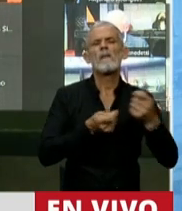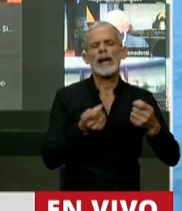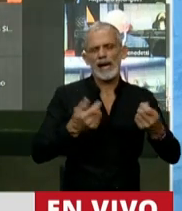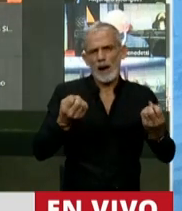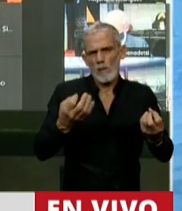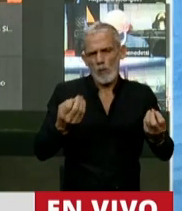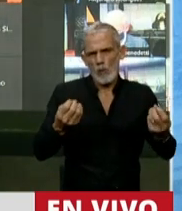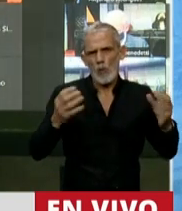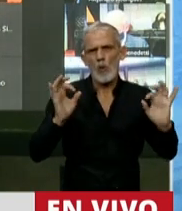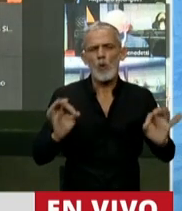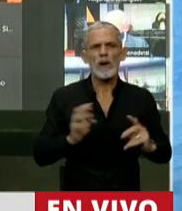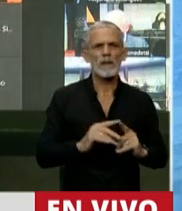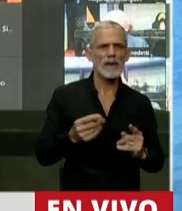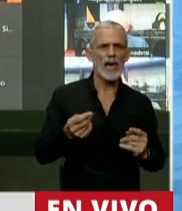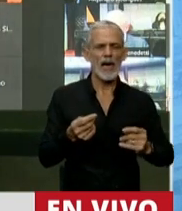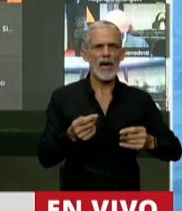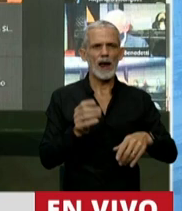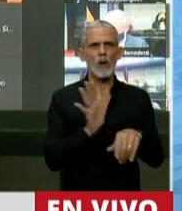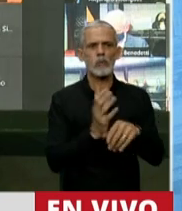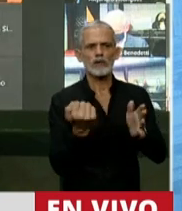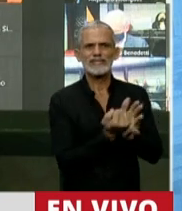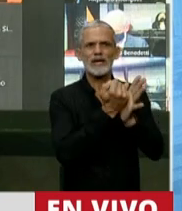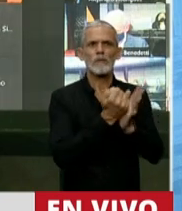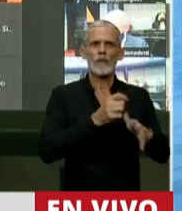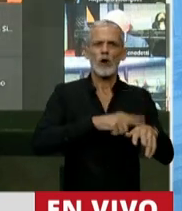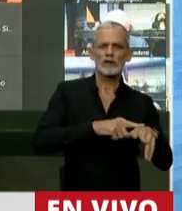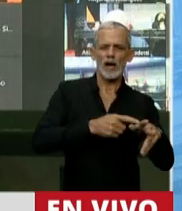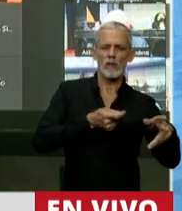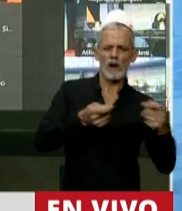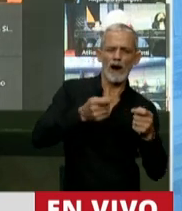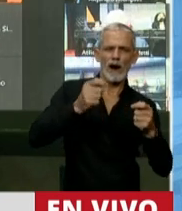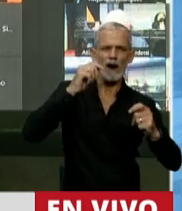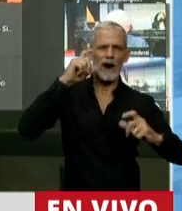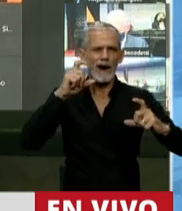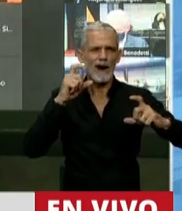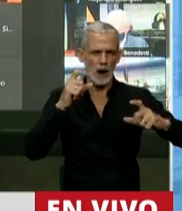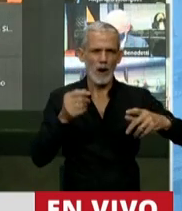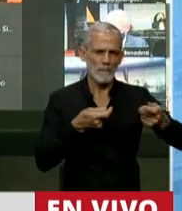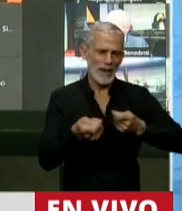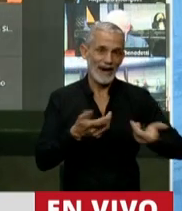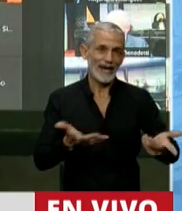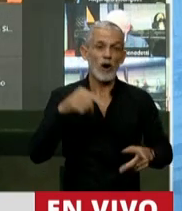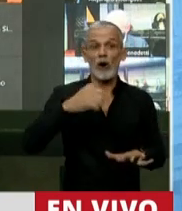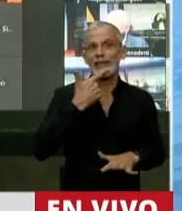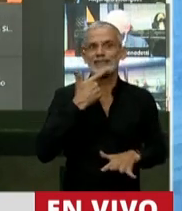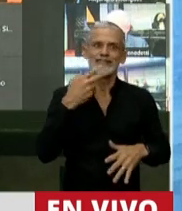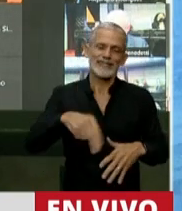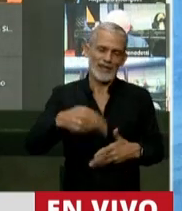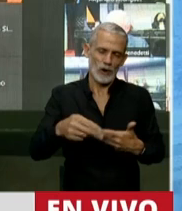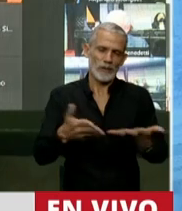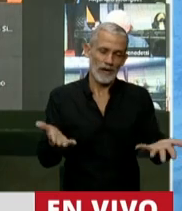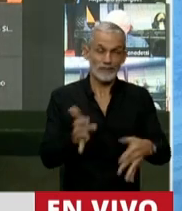bien los símbolos los tiempos y los gestos hoy es el 17 de noviembre